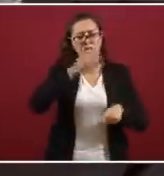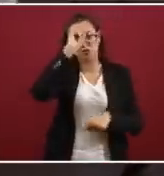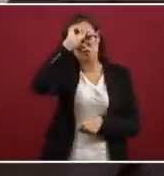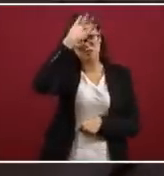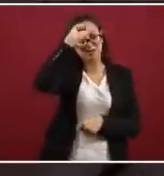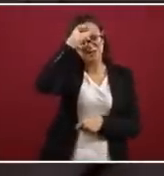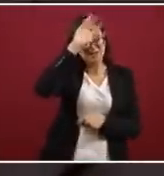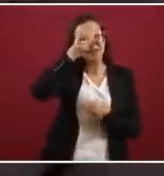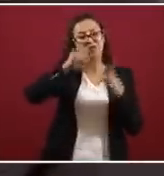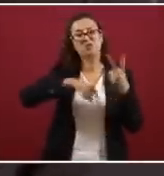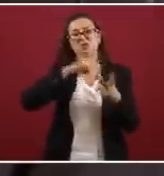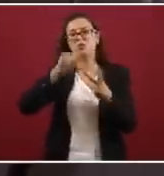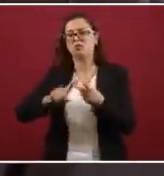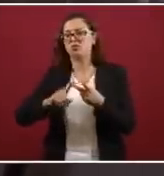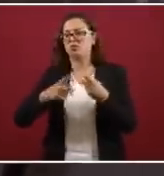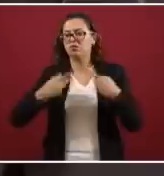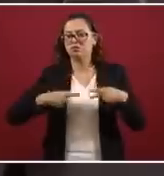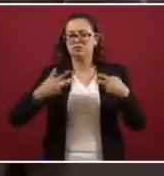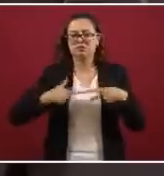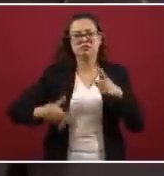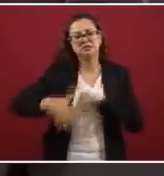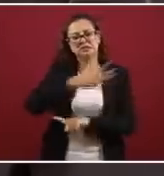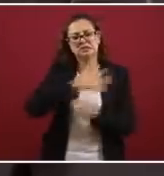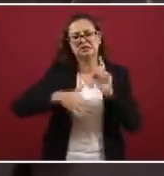la contaminación y